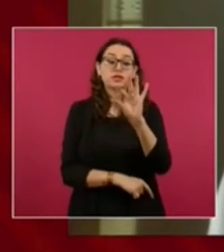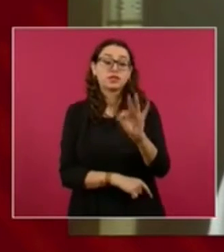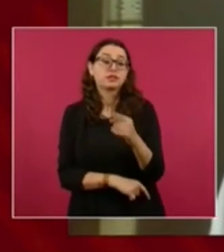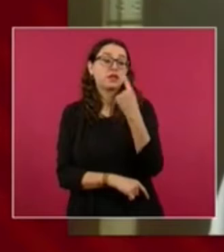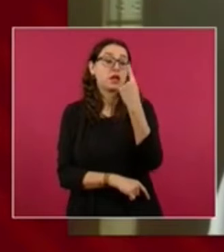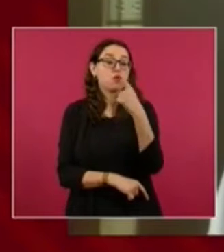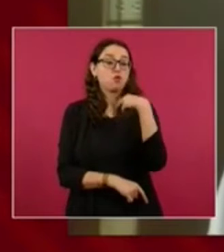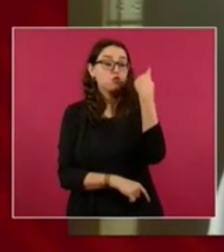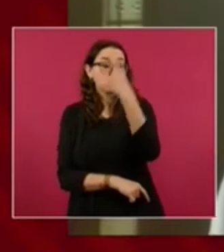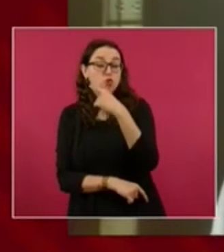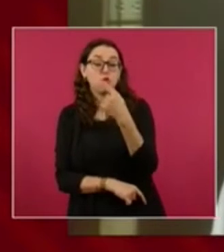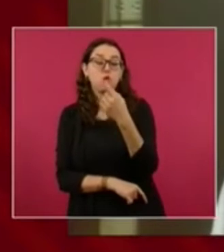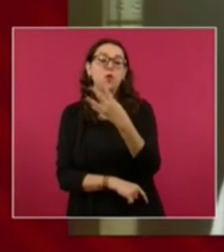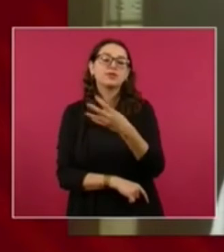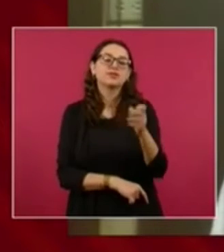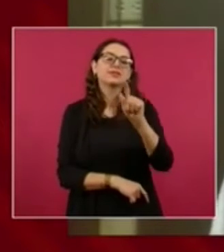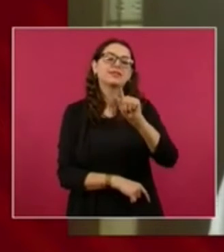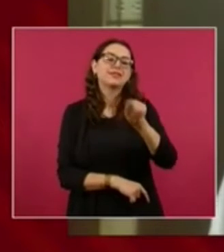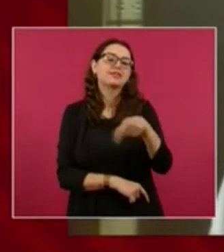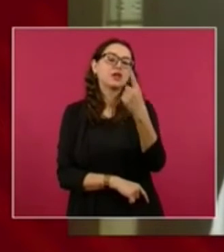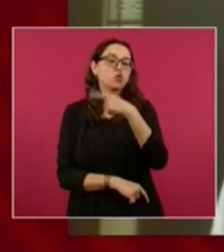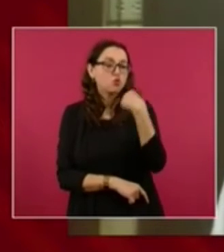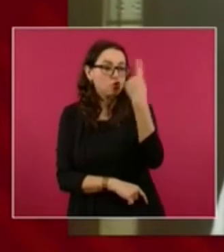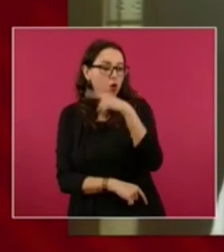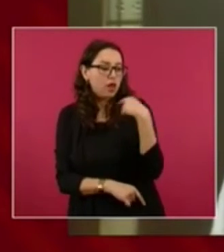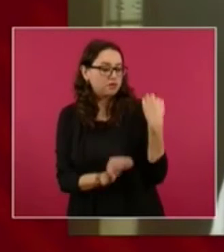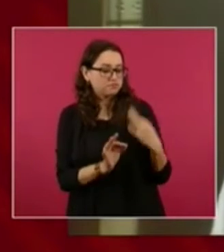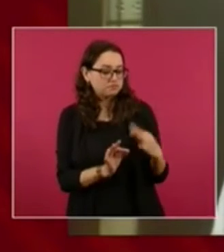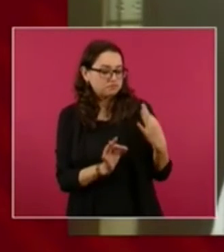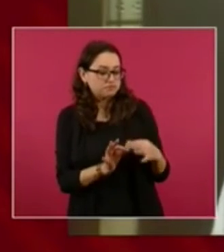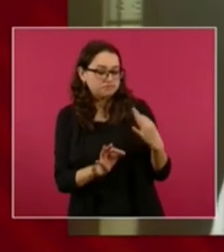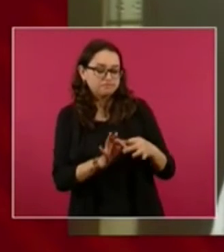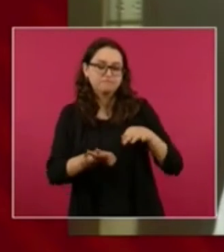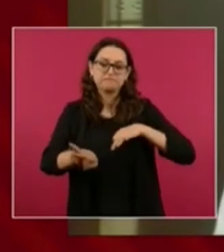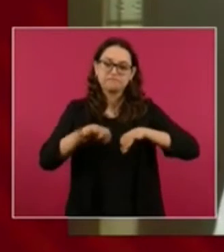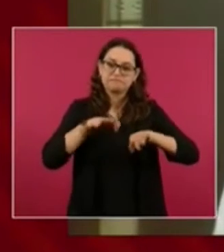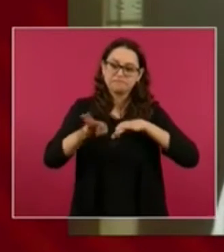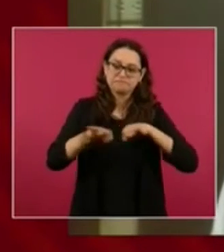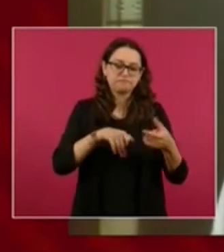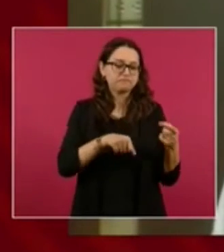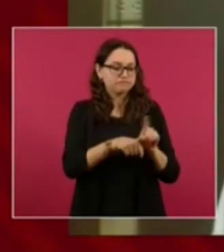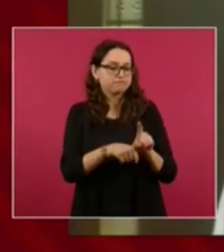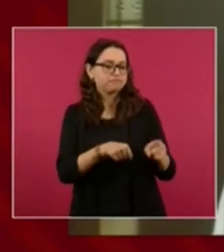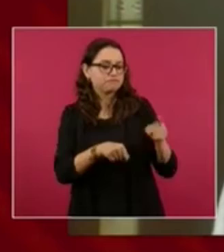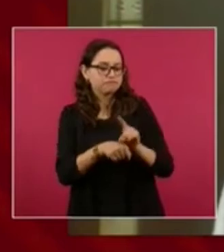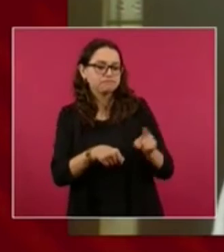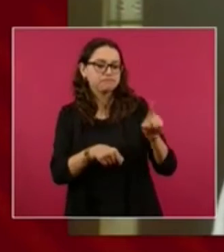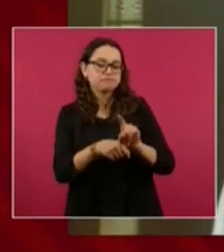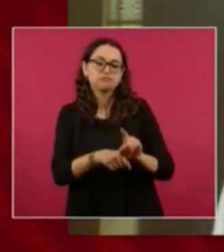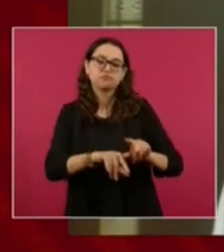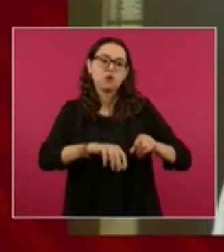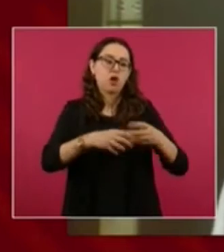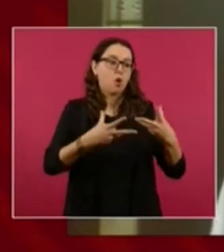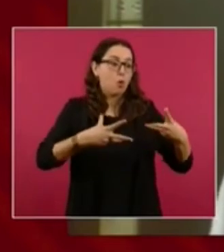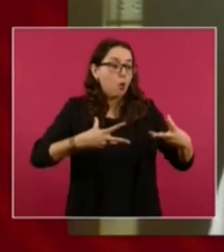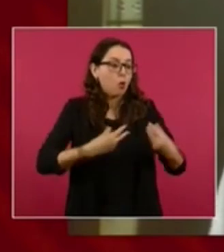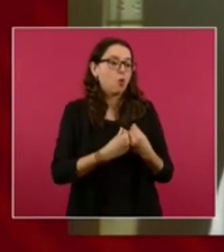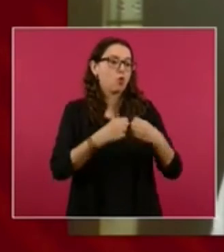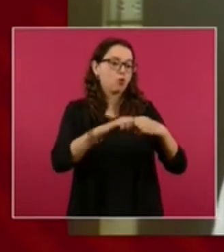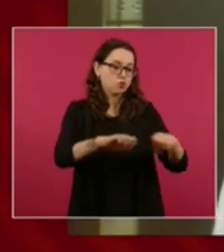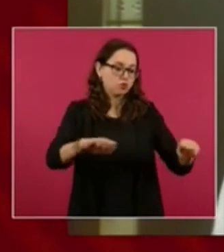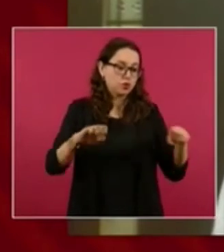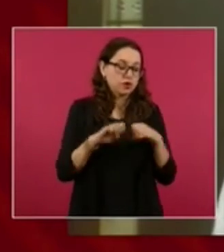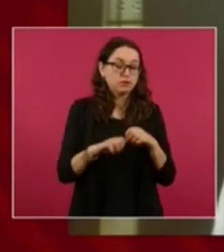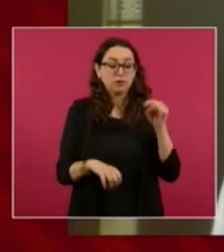Protección Civil Federal, quien agregó que esperan contar con el plan este 23 de agosto o más tardar este miércoles